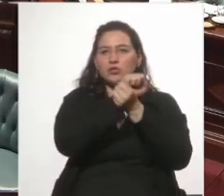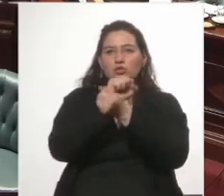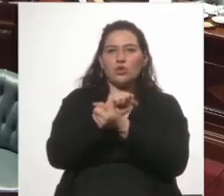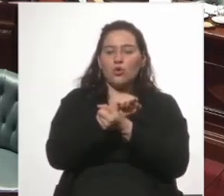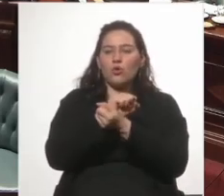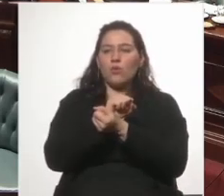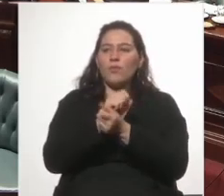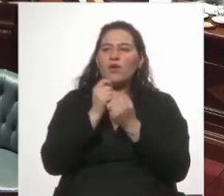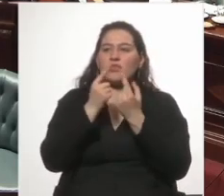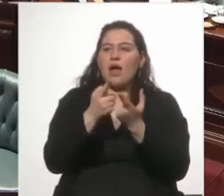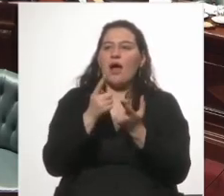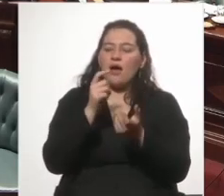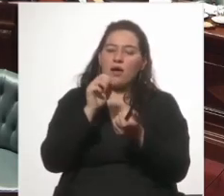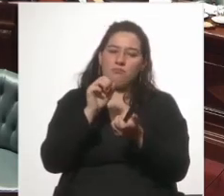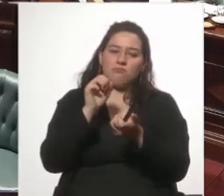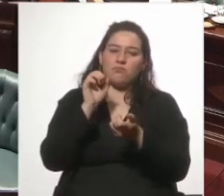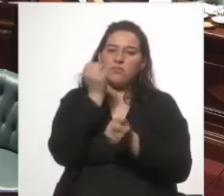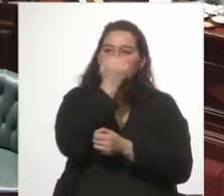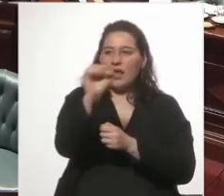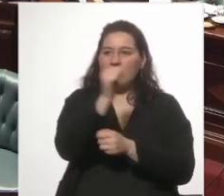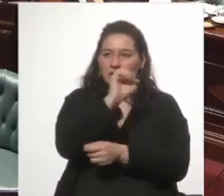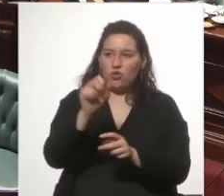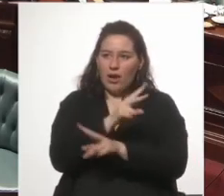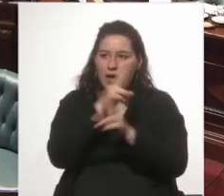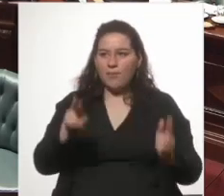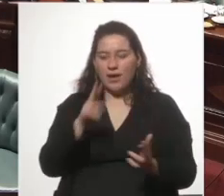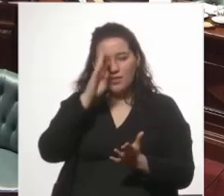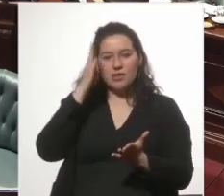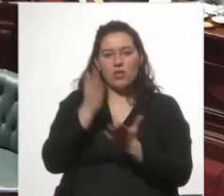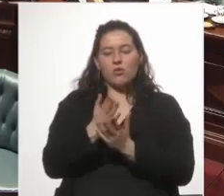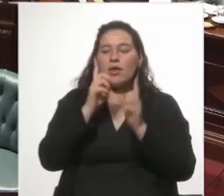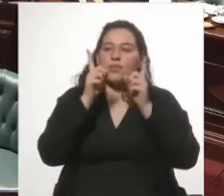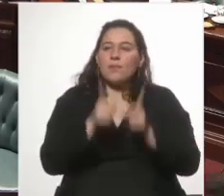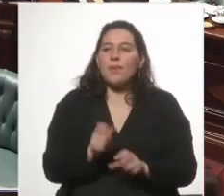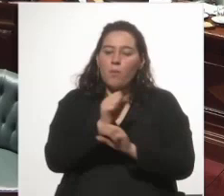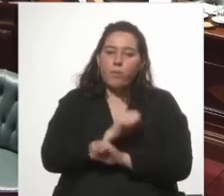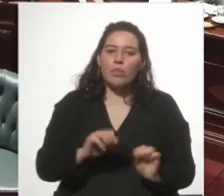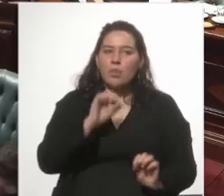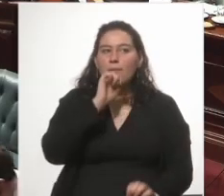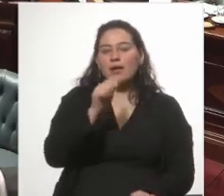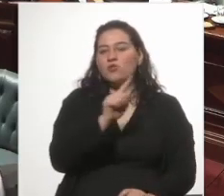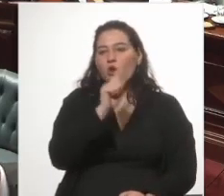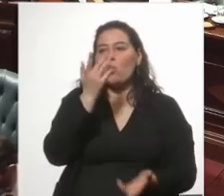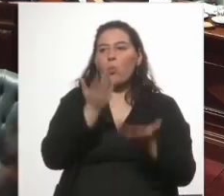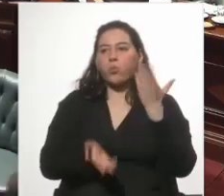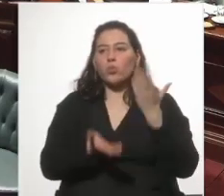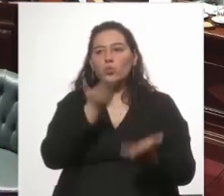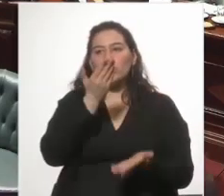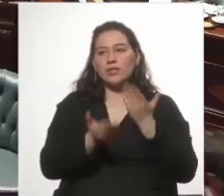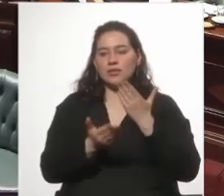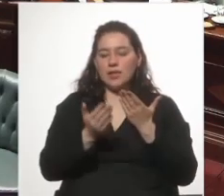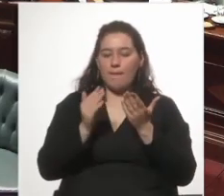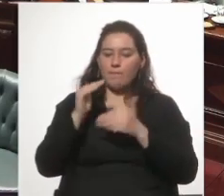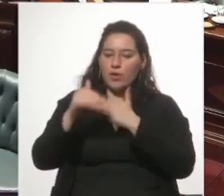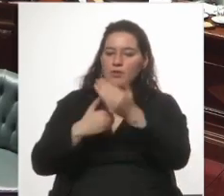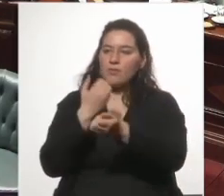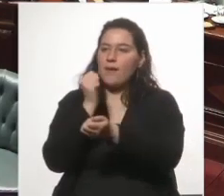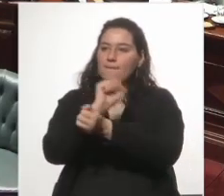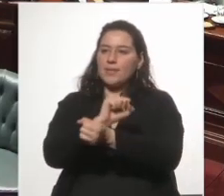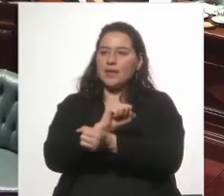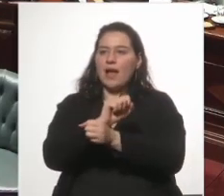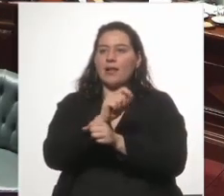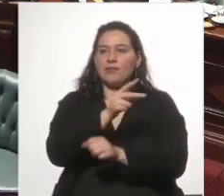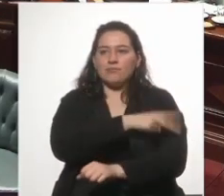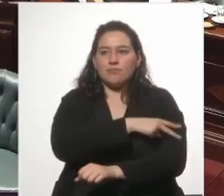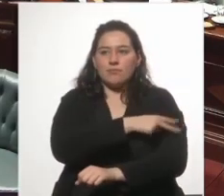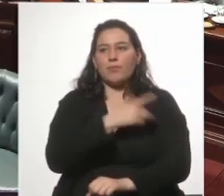imputación de delitos durante dicho régimen. También podría calificarse de venganza la injusticia de procedimientos penales que infamaron oficiales